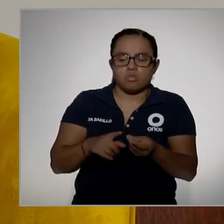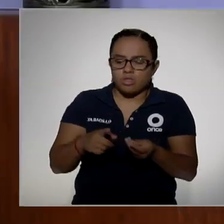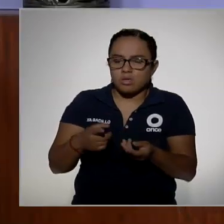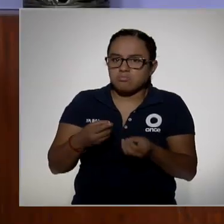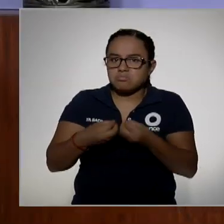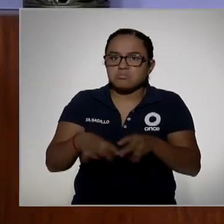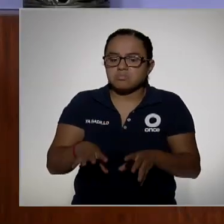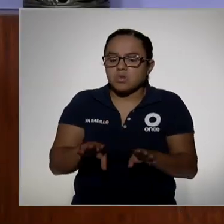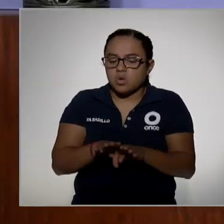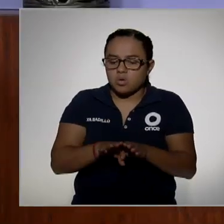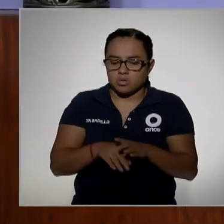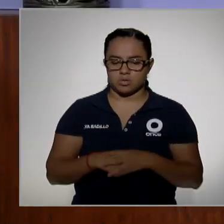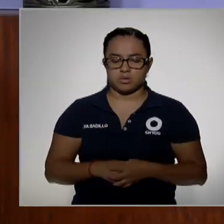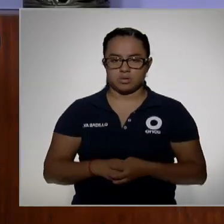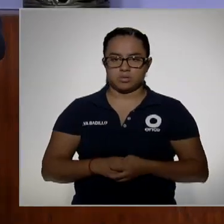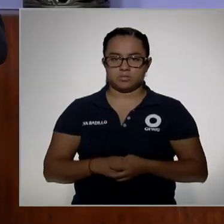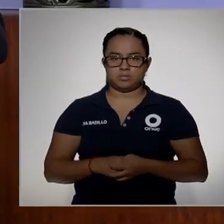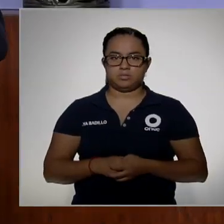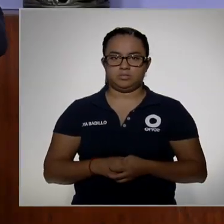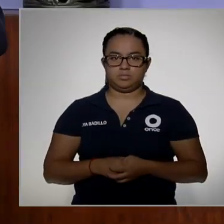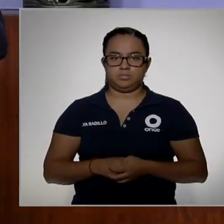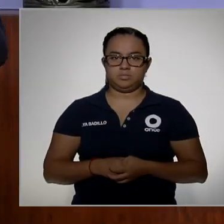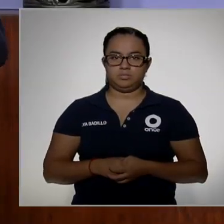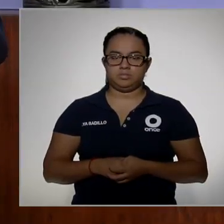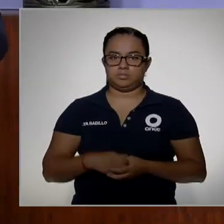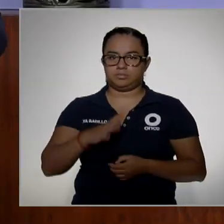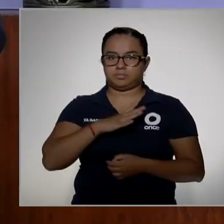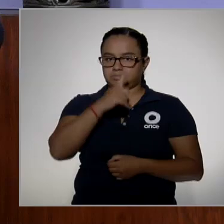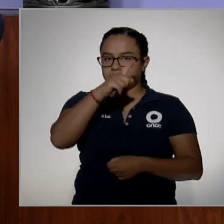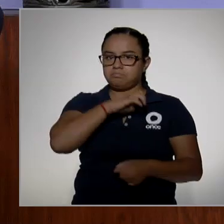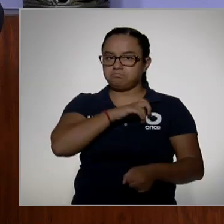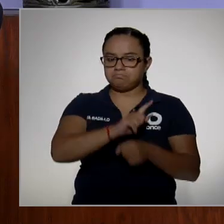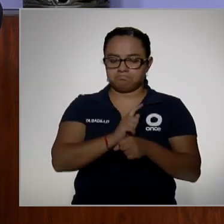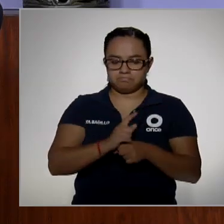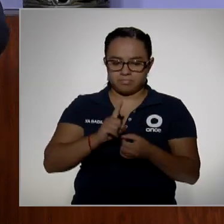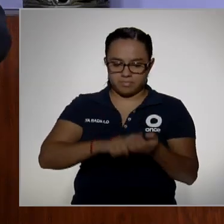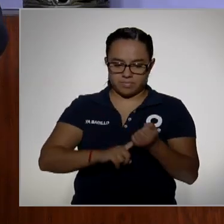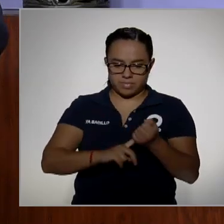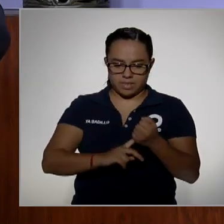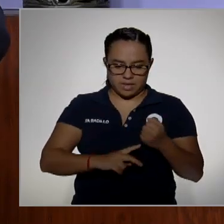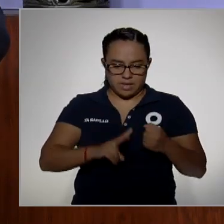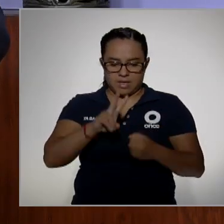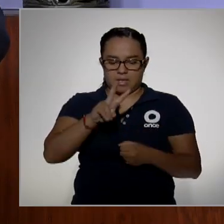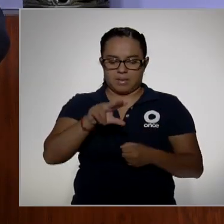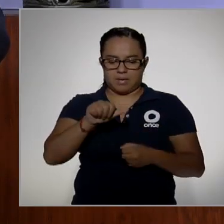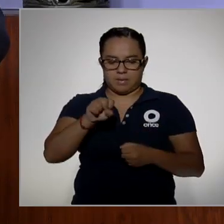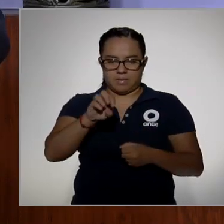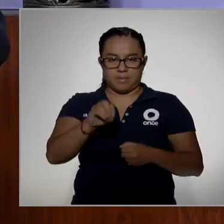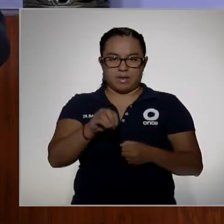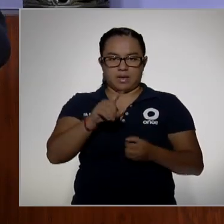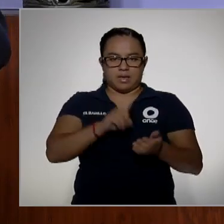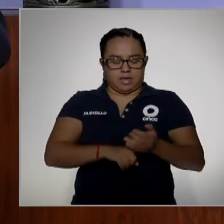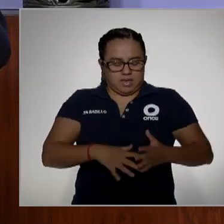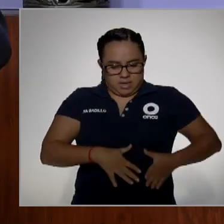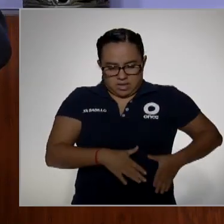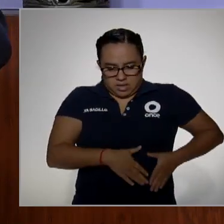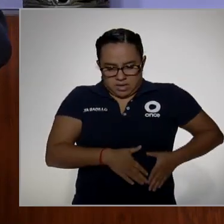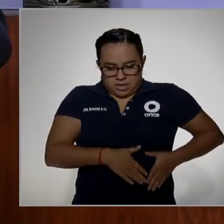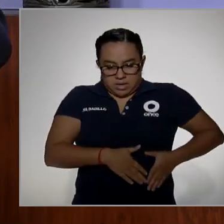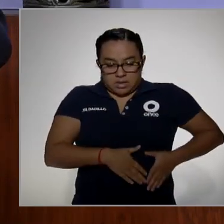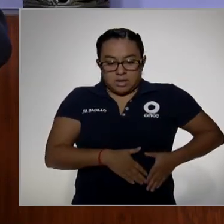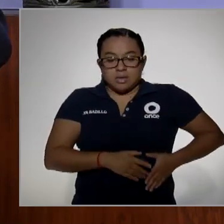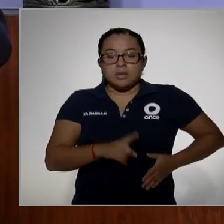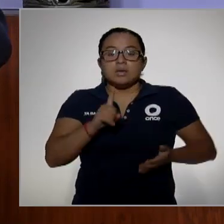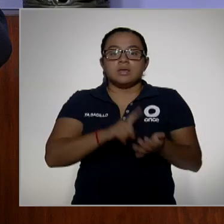pasan por un sistema especial principalmente en el vaso que es este órgano que tenemos en el abdomen y ahí son